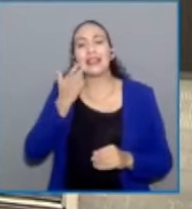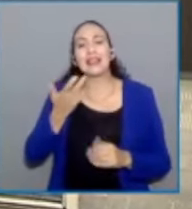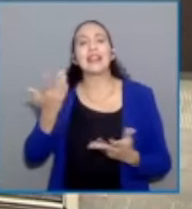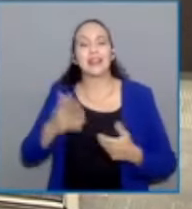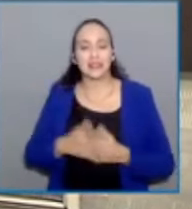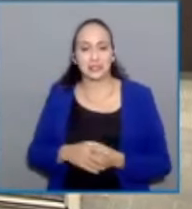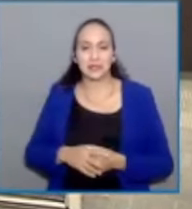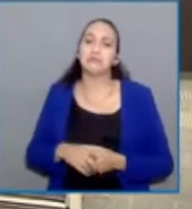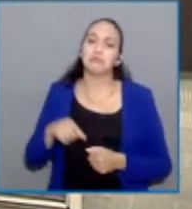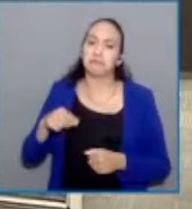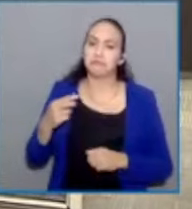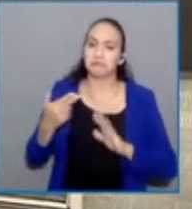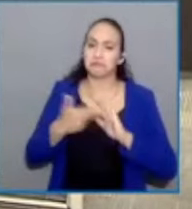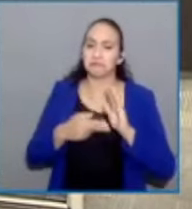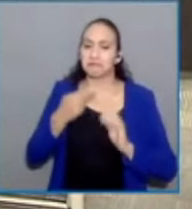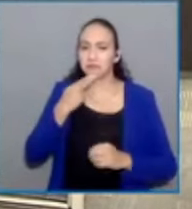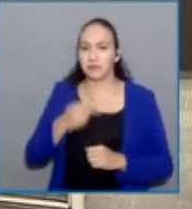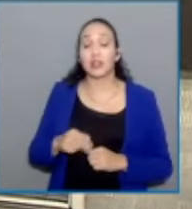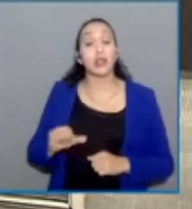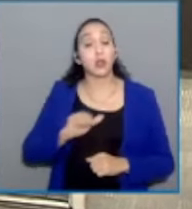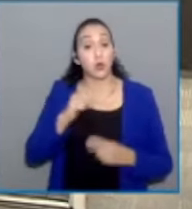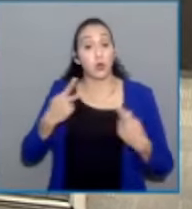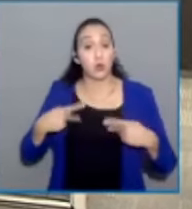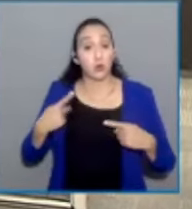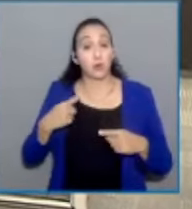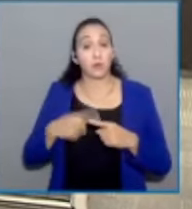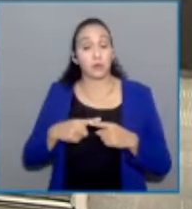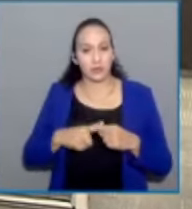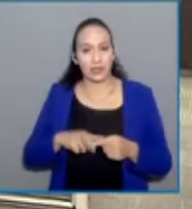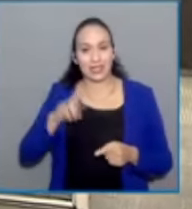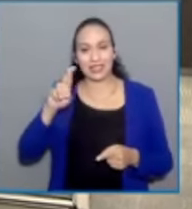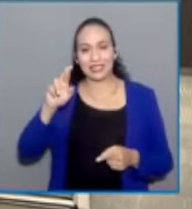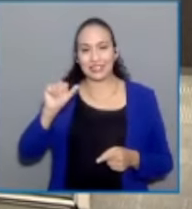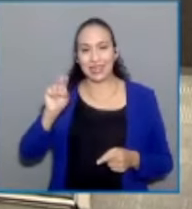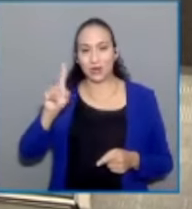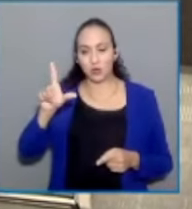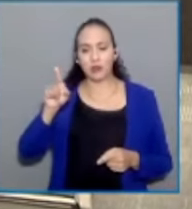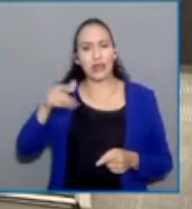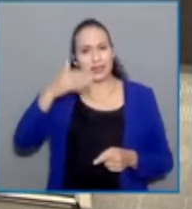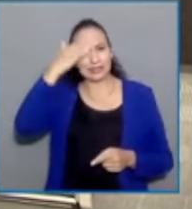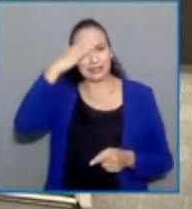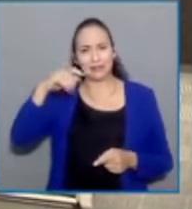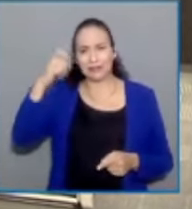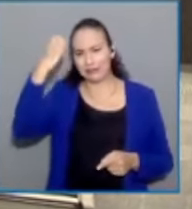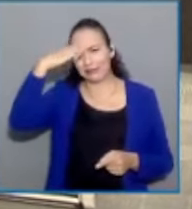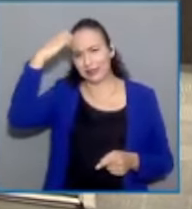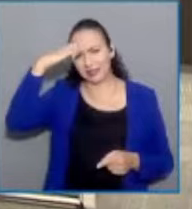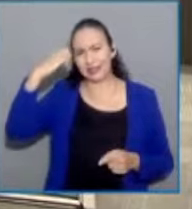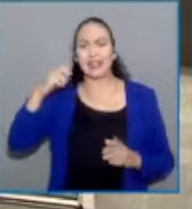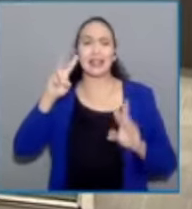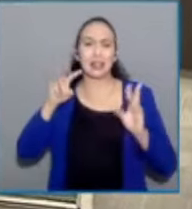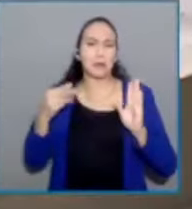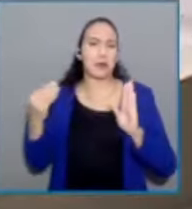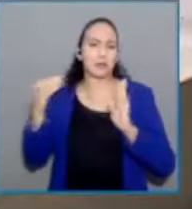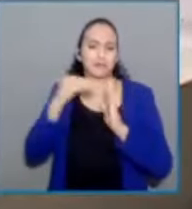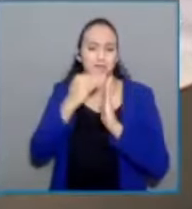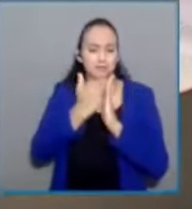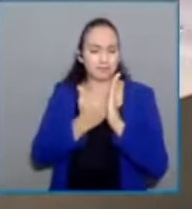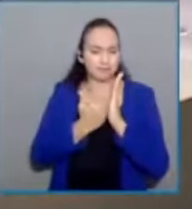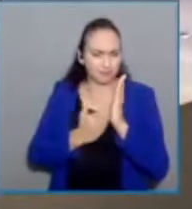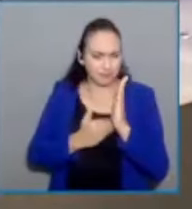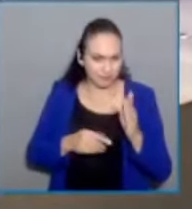también entre otros Raúl Echeverría experto en desarrollo de políticas y gobernanza de la asociación latinoamericana de